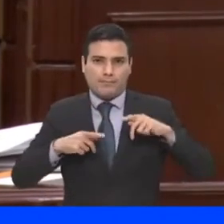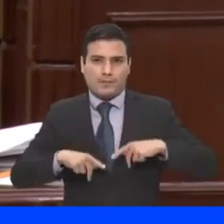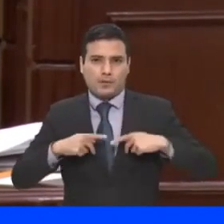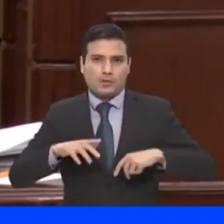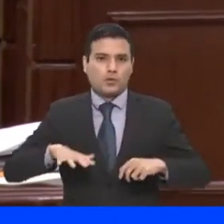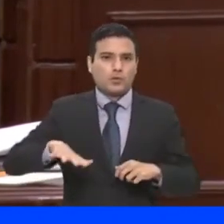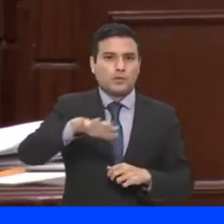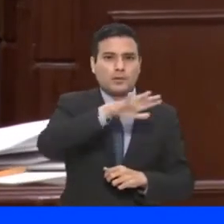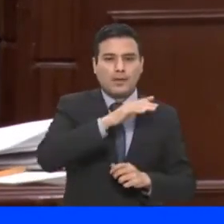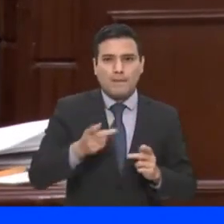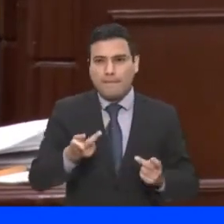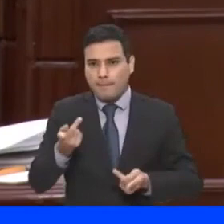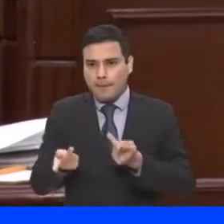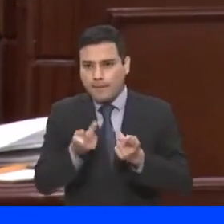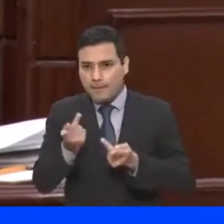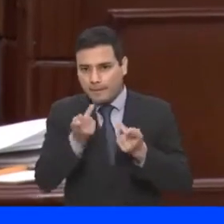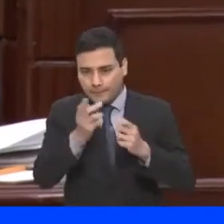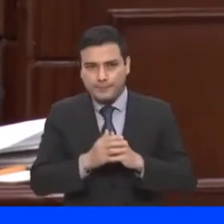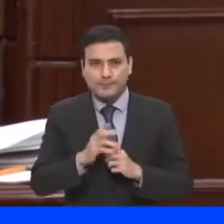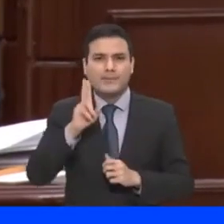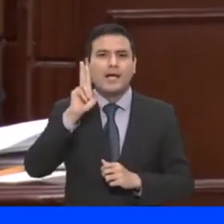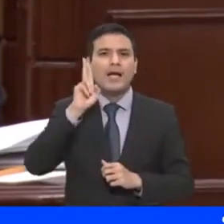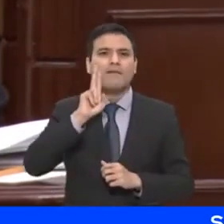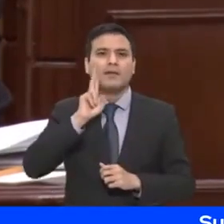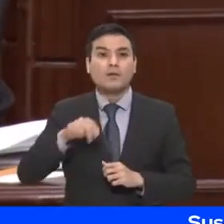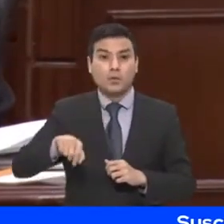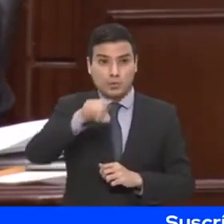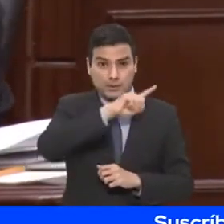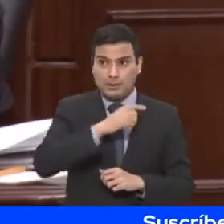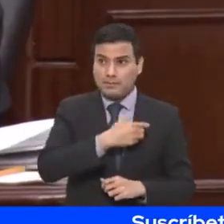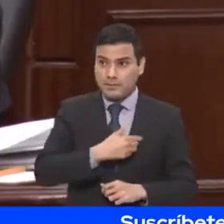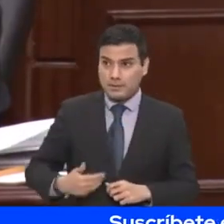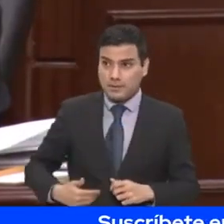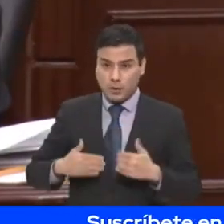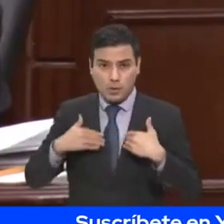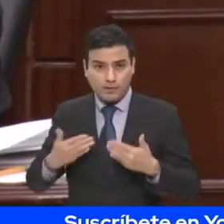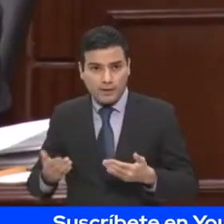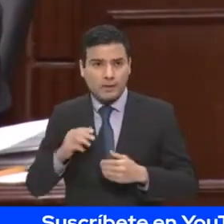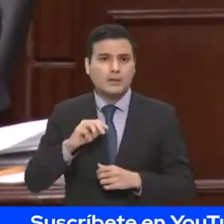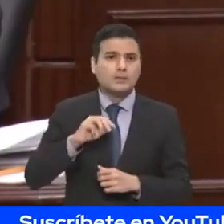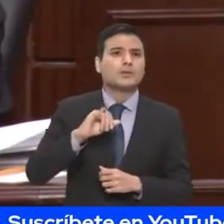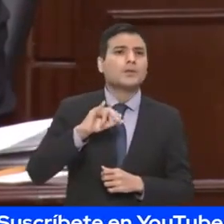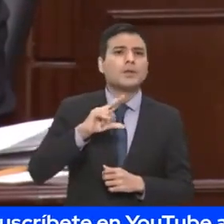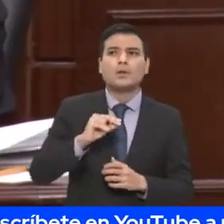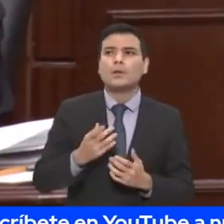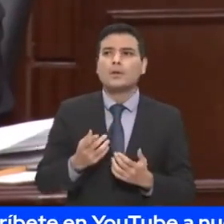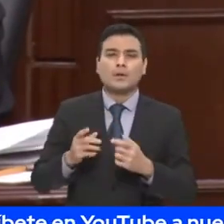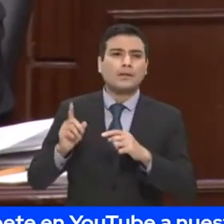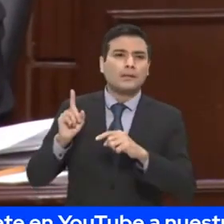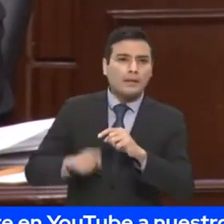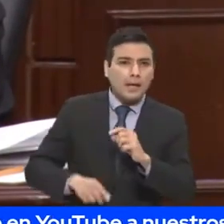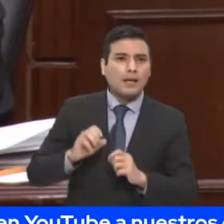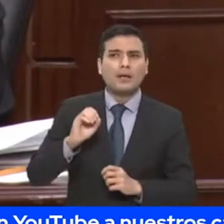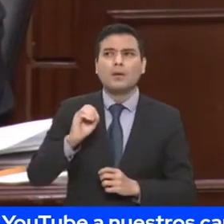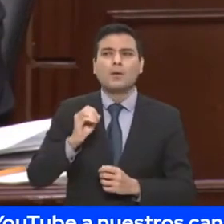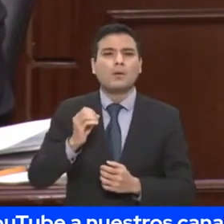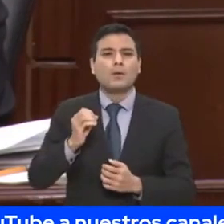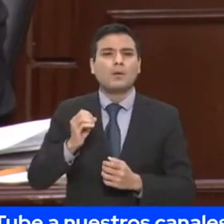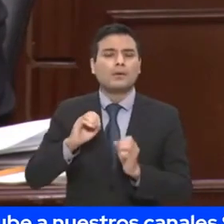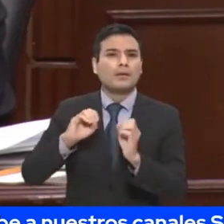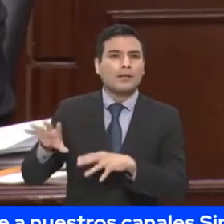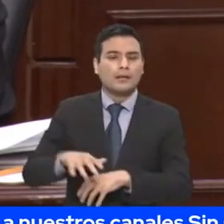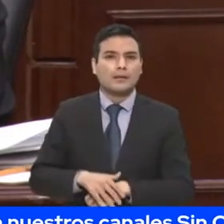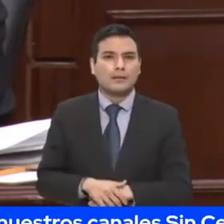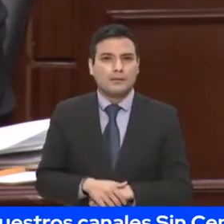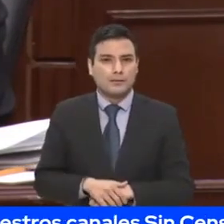popular. Esa pérdida de confianza, cada firma, está significando alguien